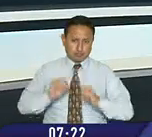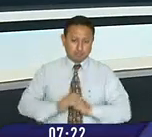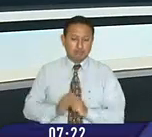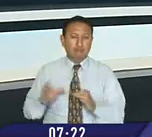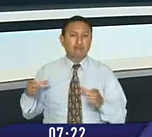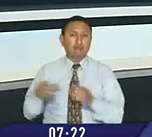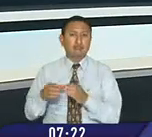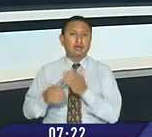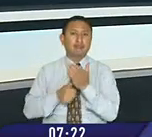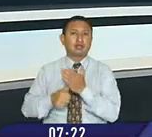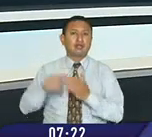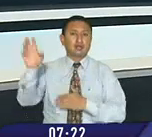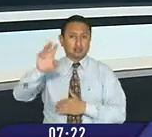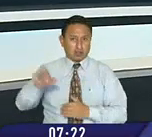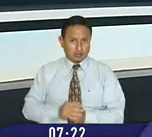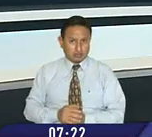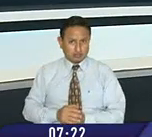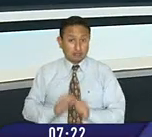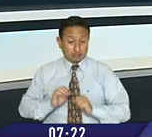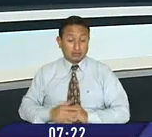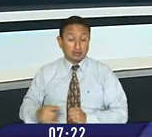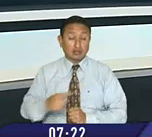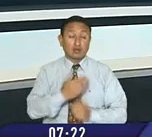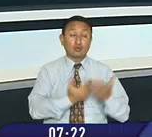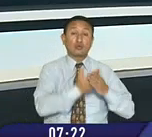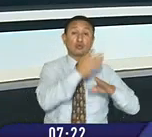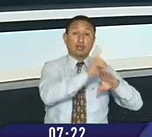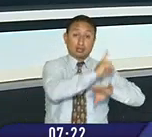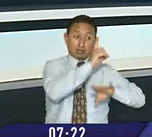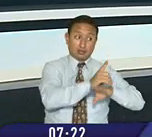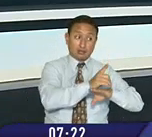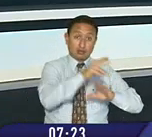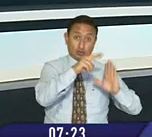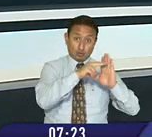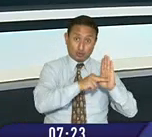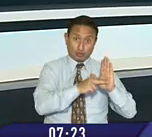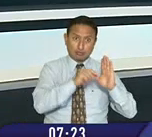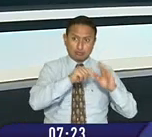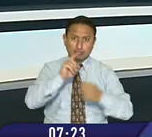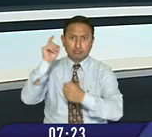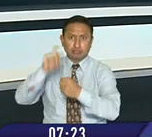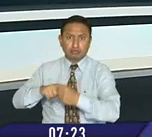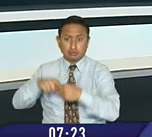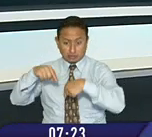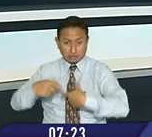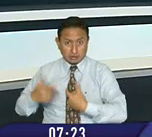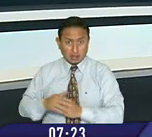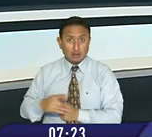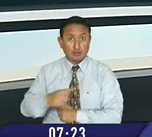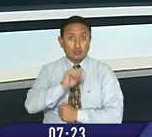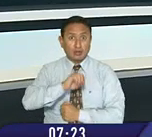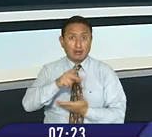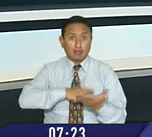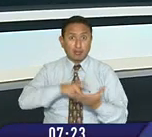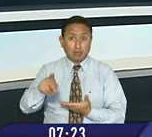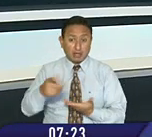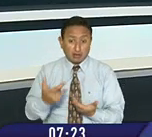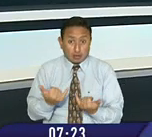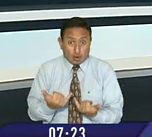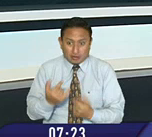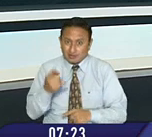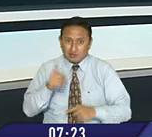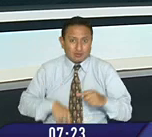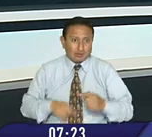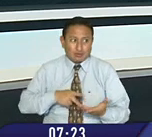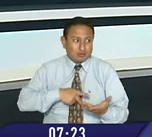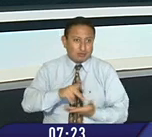del Ministerio de Salud inscriba a la nueva directiva de la organización para que así puedan cumplir sus obligaciones. Aseguran que la falta de registro